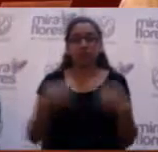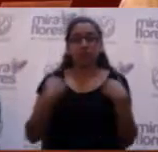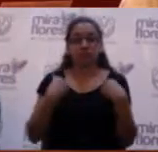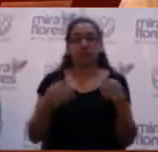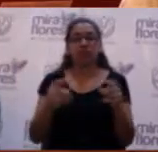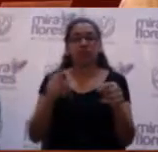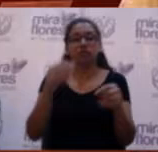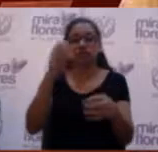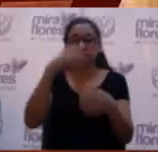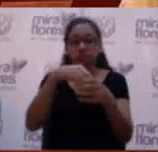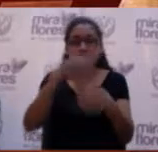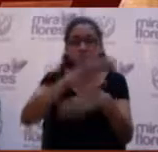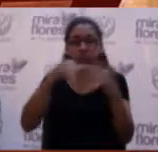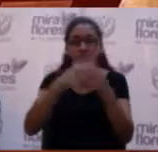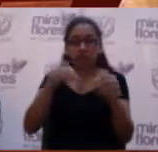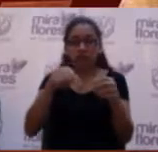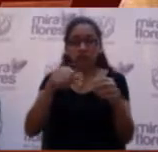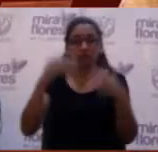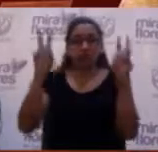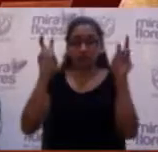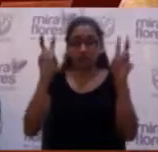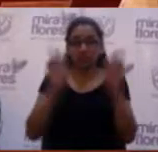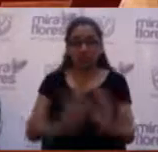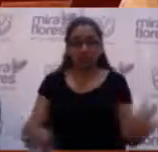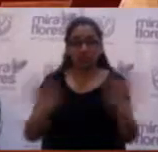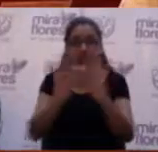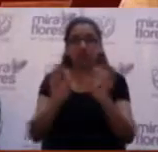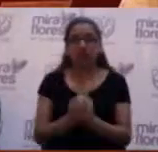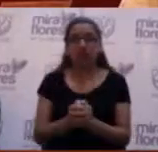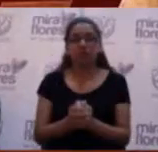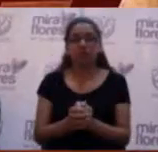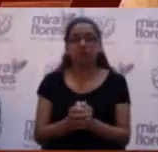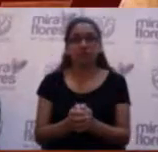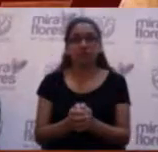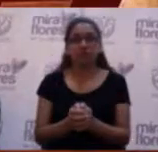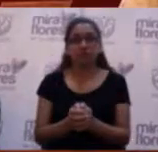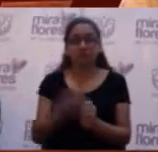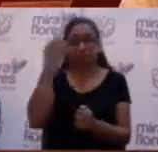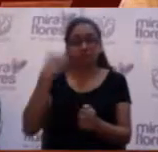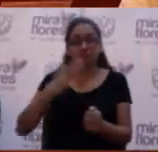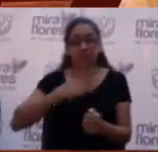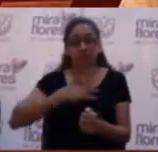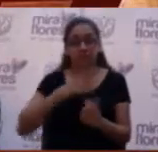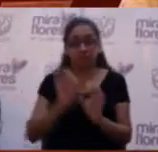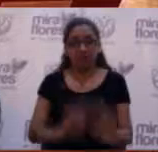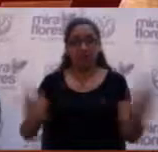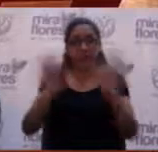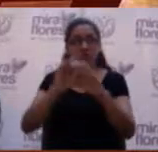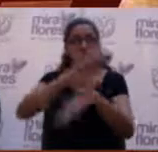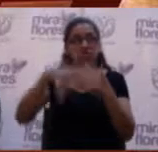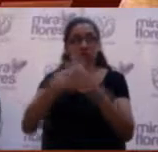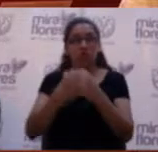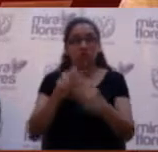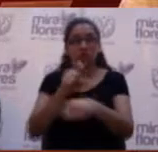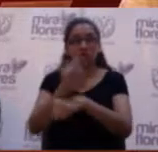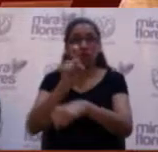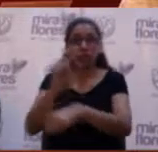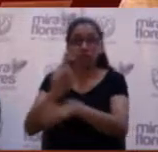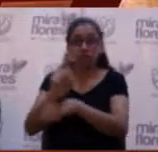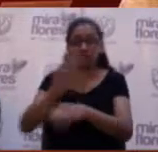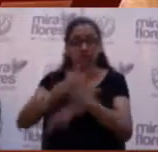tipo de convenciones. Algo que para mí es muy importante es que la educación para toda la vida es